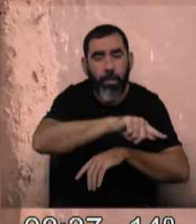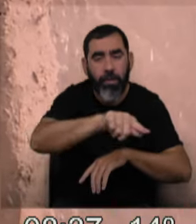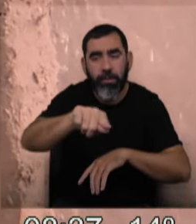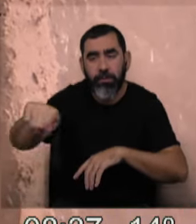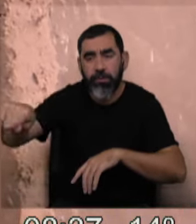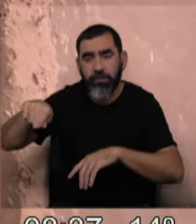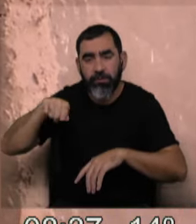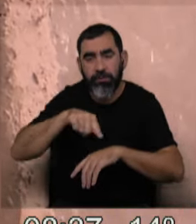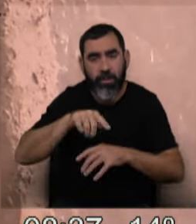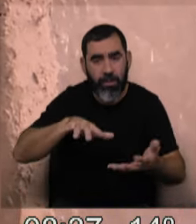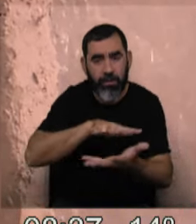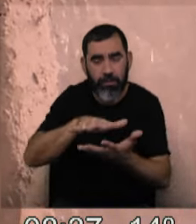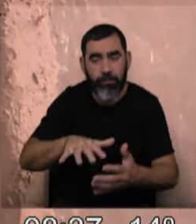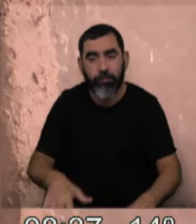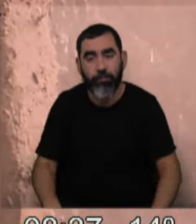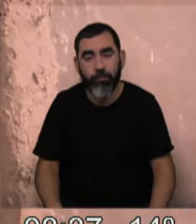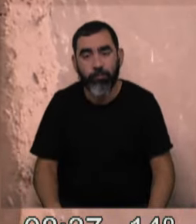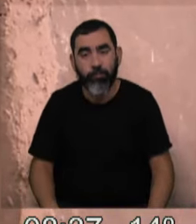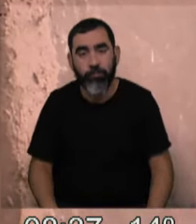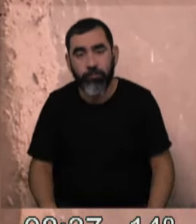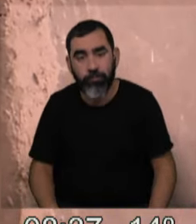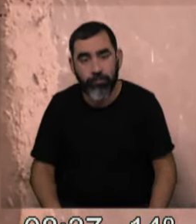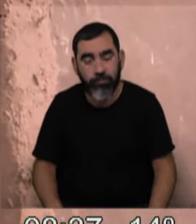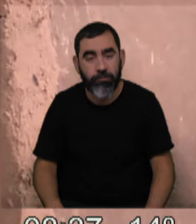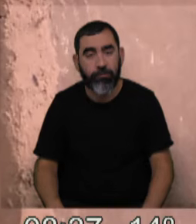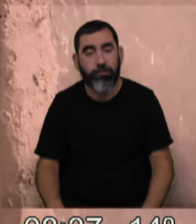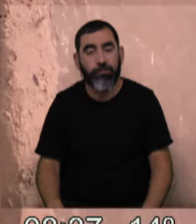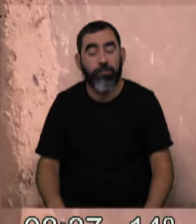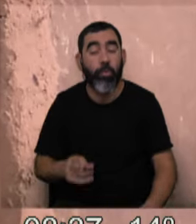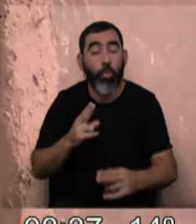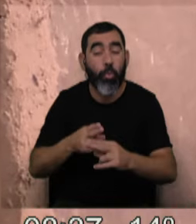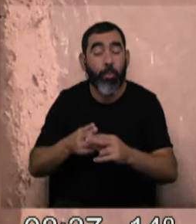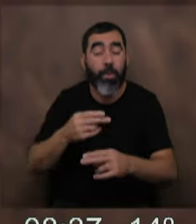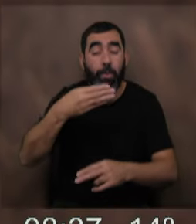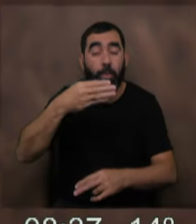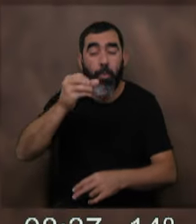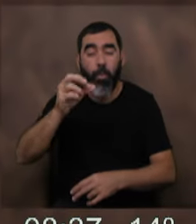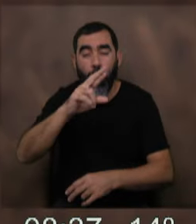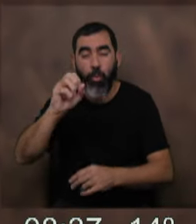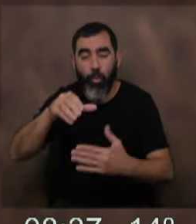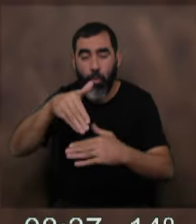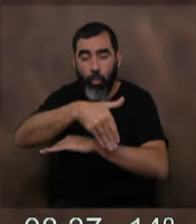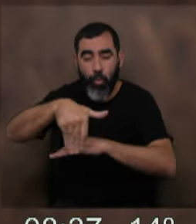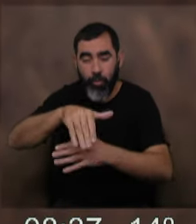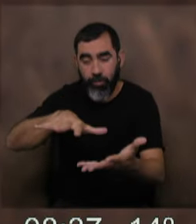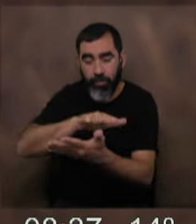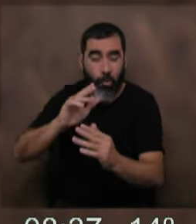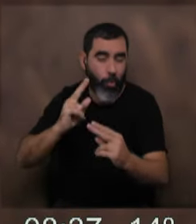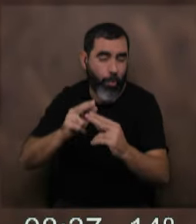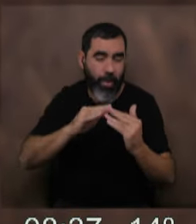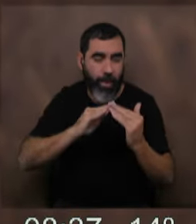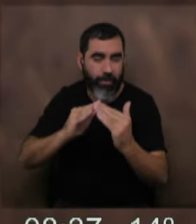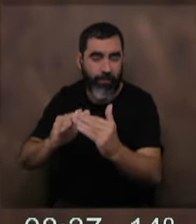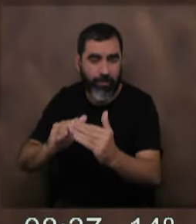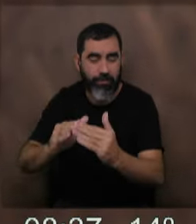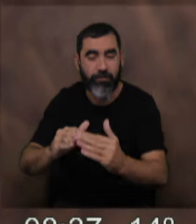José Borro, que mucha gente lo conoce solamente como Casa Valle porque es toda la cuenca, ¿no? Nosotros estamos centrados en el corazón